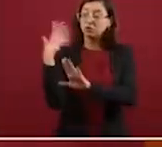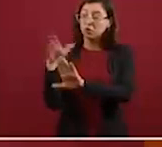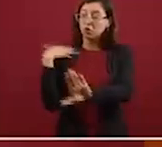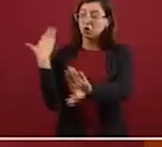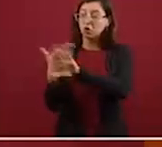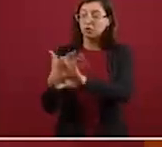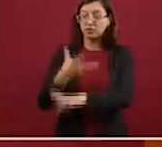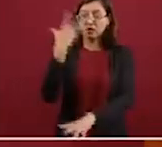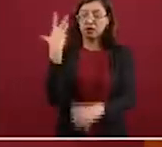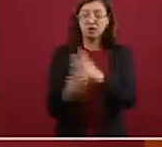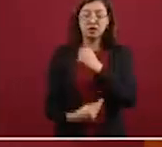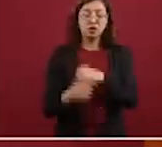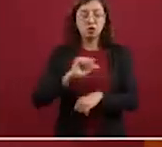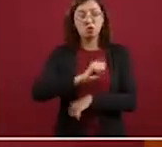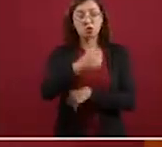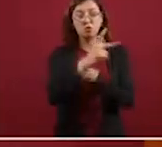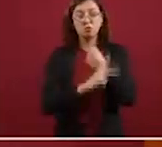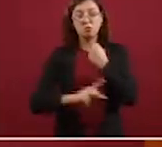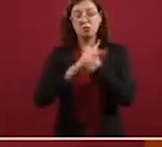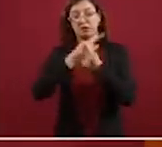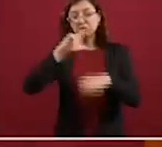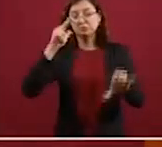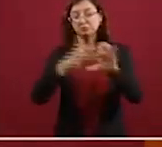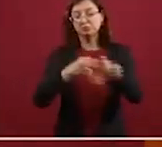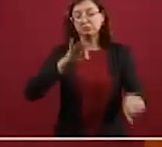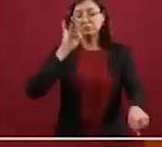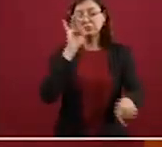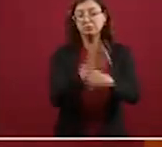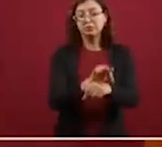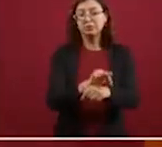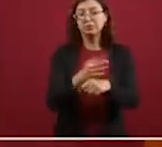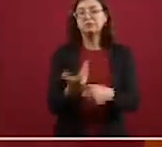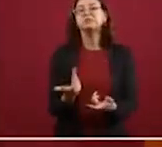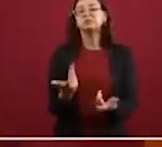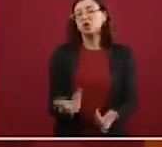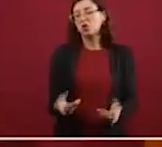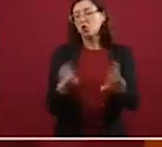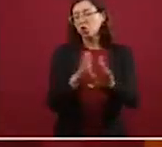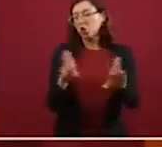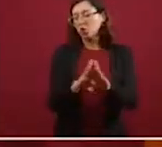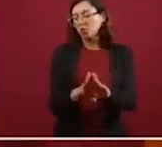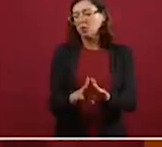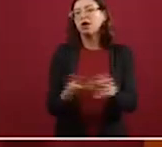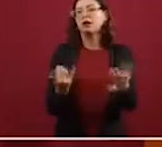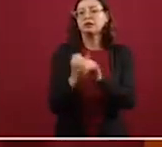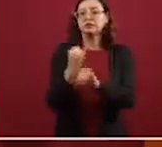se realizarán de conformidad con los tratados internacionales